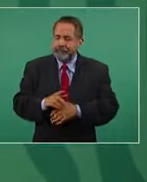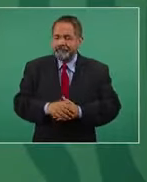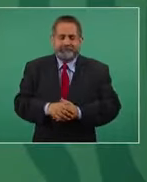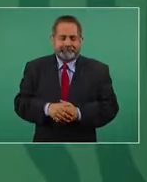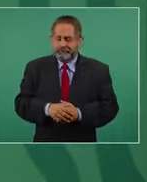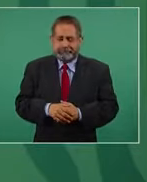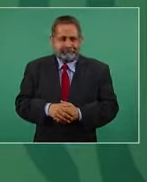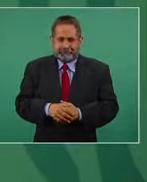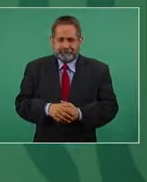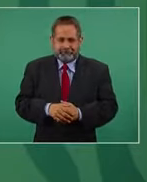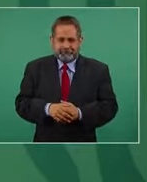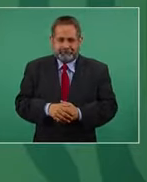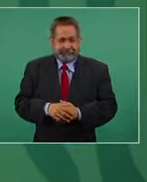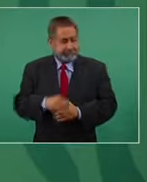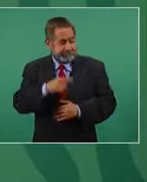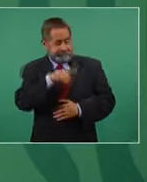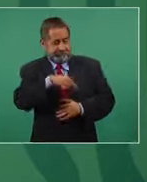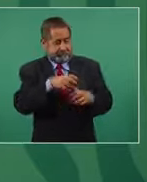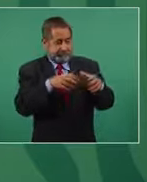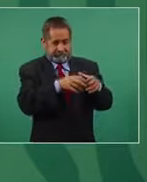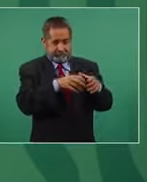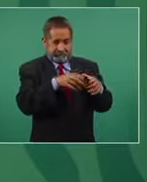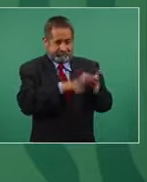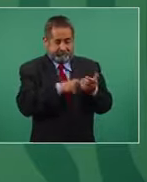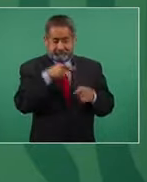O sea, se creen estos